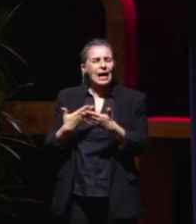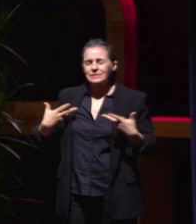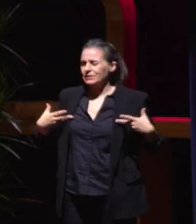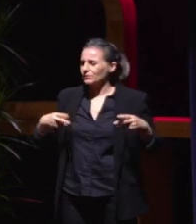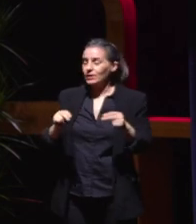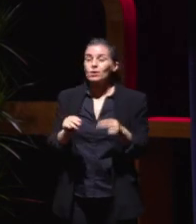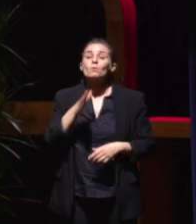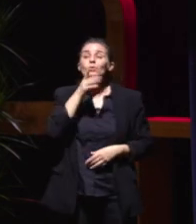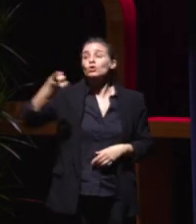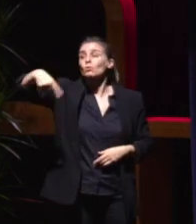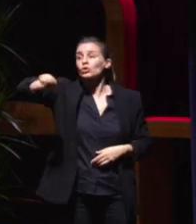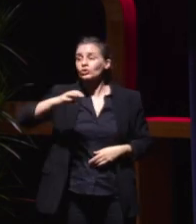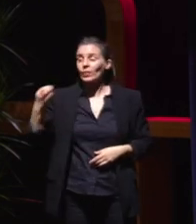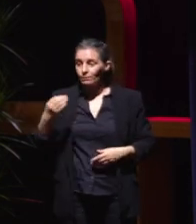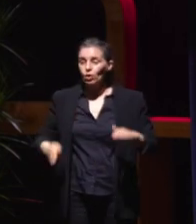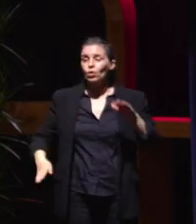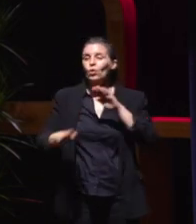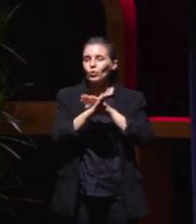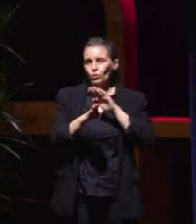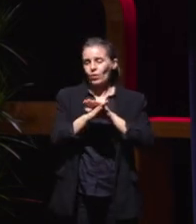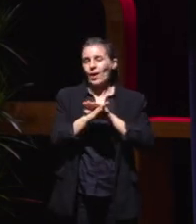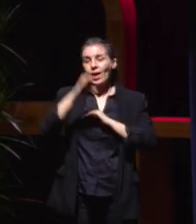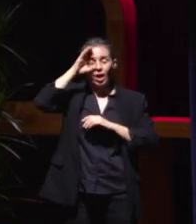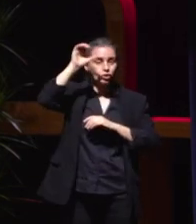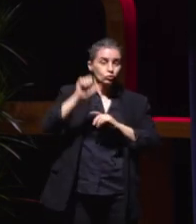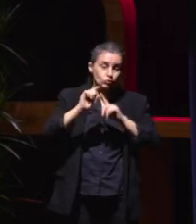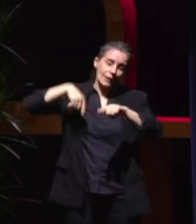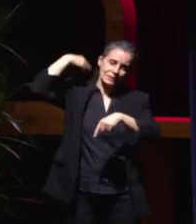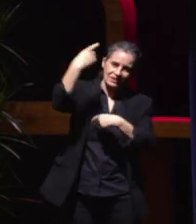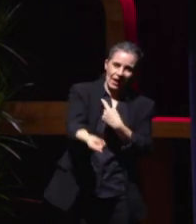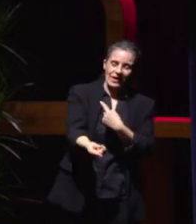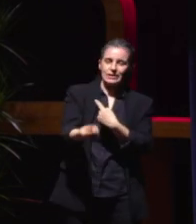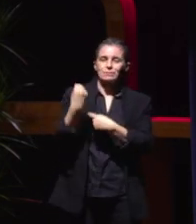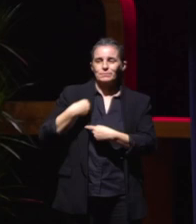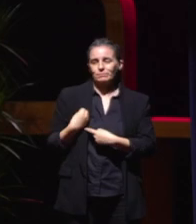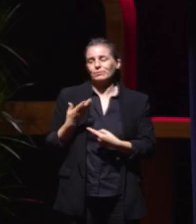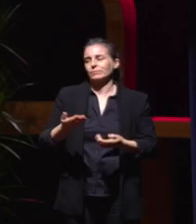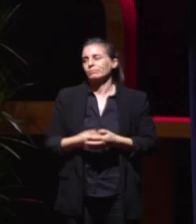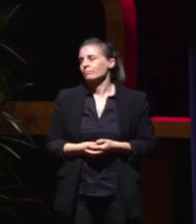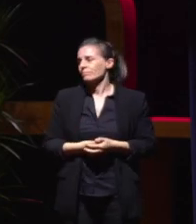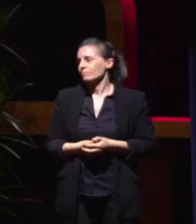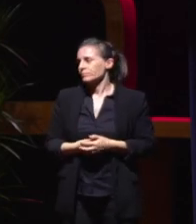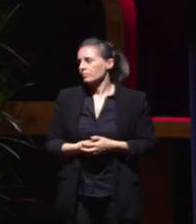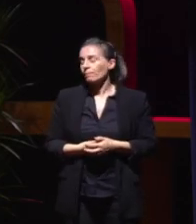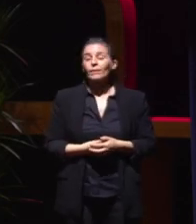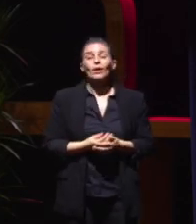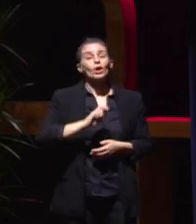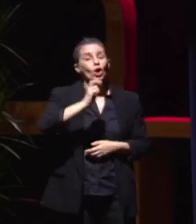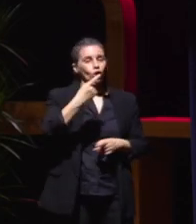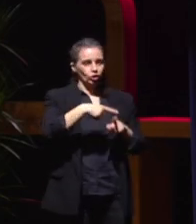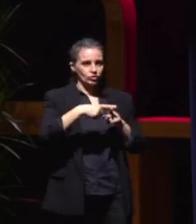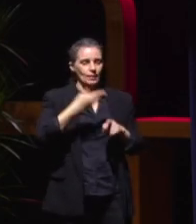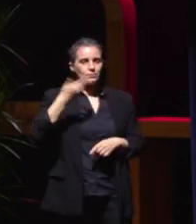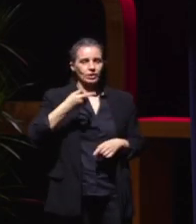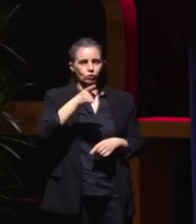vosotras tenéis que seguir y escuchar a las siguientes que os tocarán las narices también y otra cosa muy